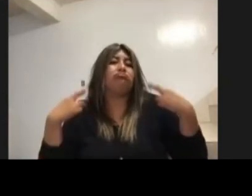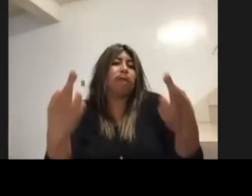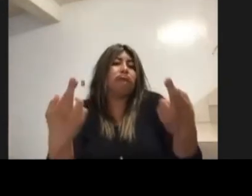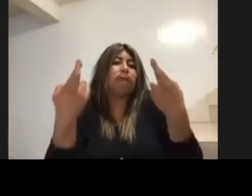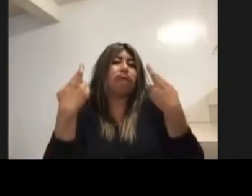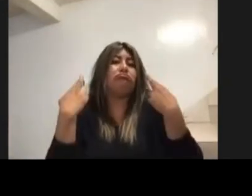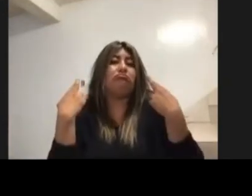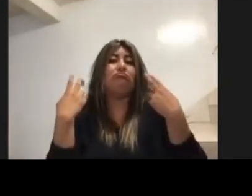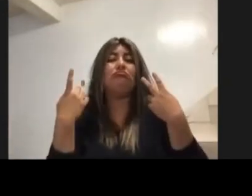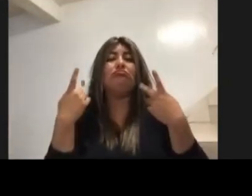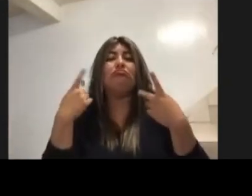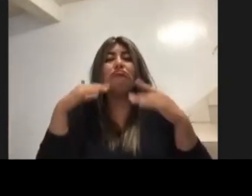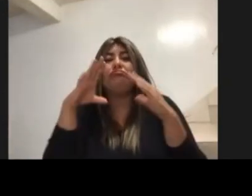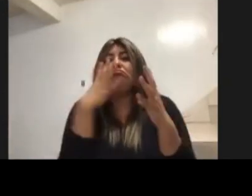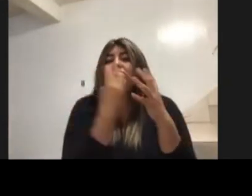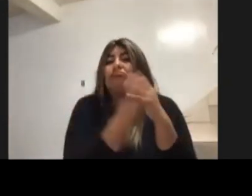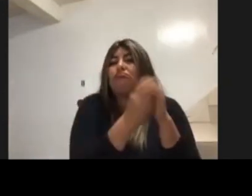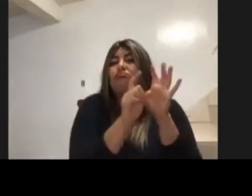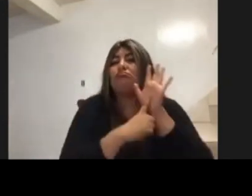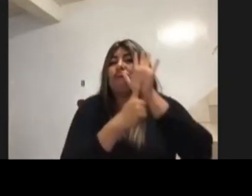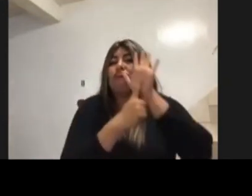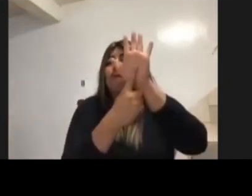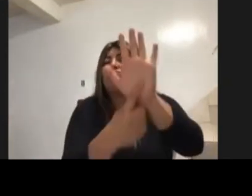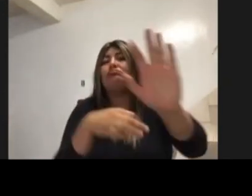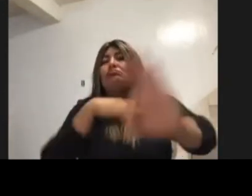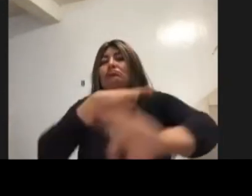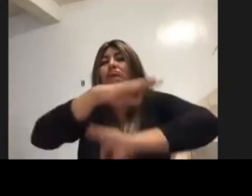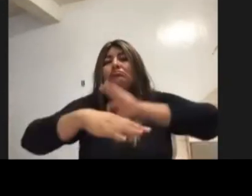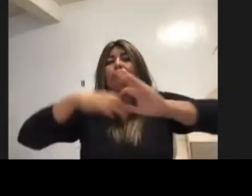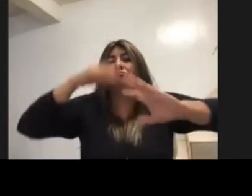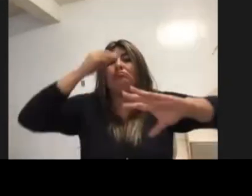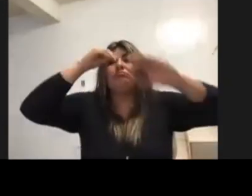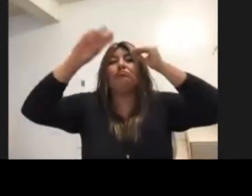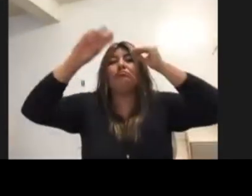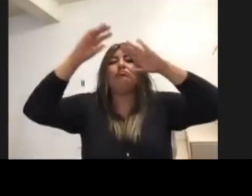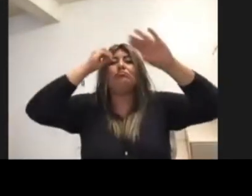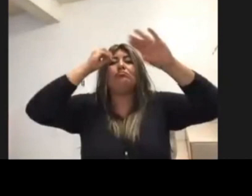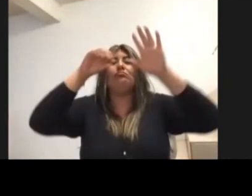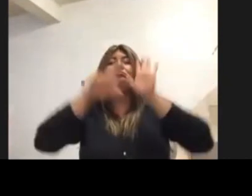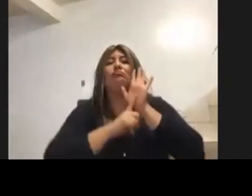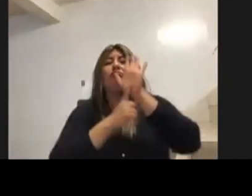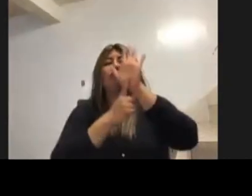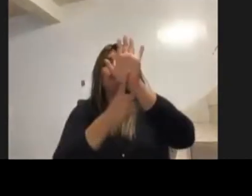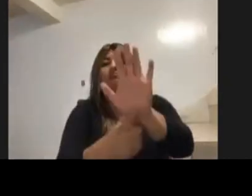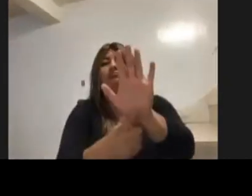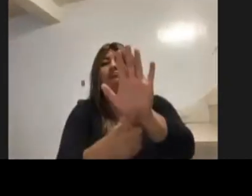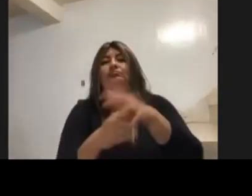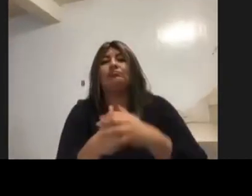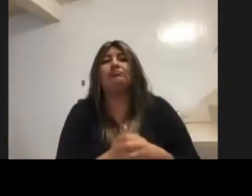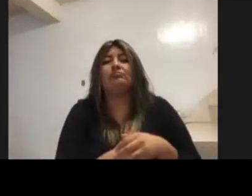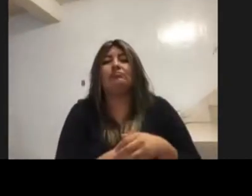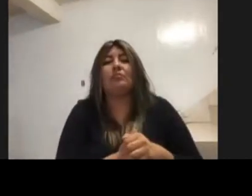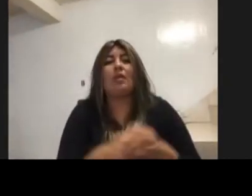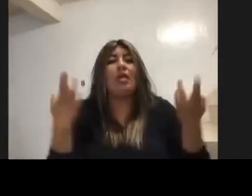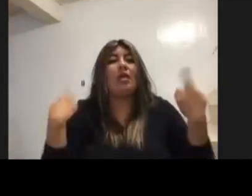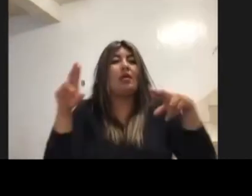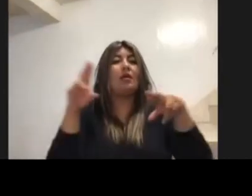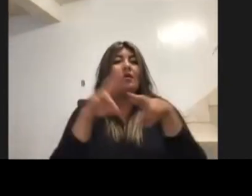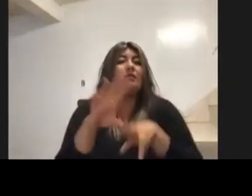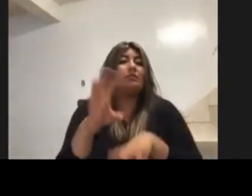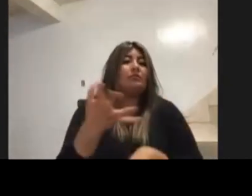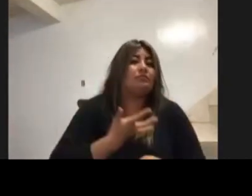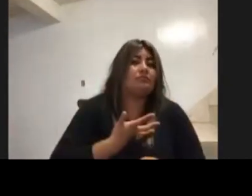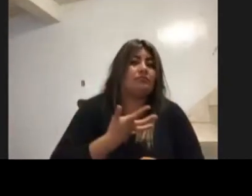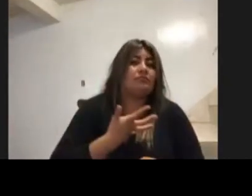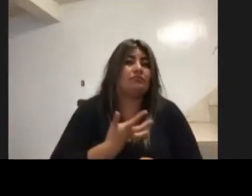los alumnos puedan exponer lo que aprendieron. Y estos son los elementos que los maestros van a tener para que